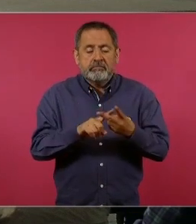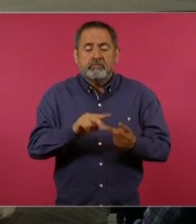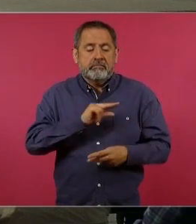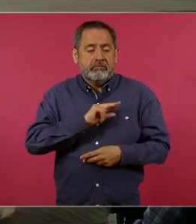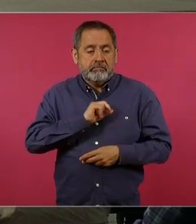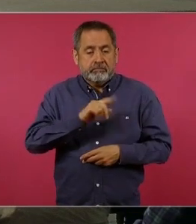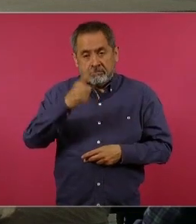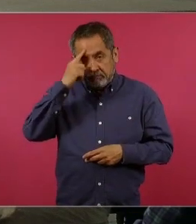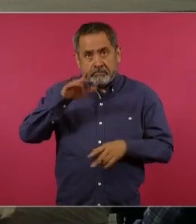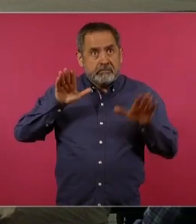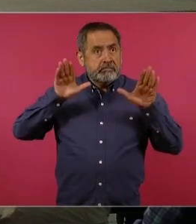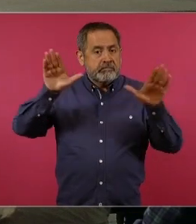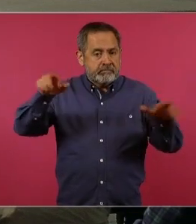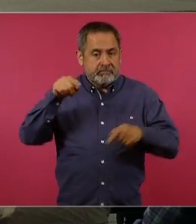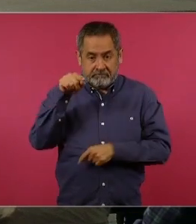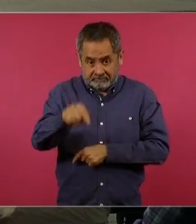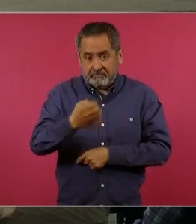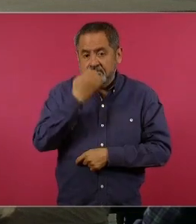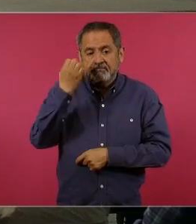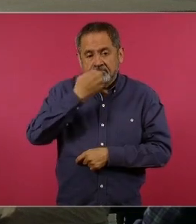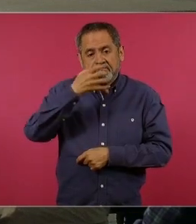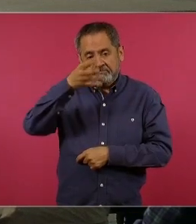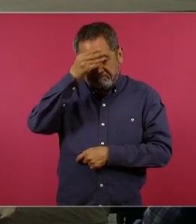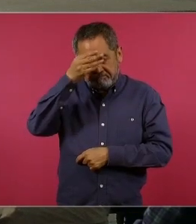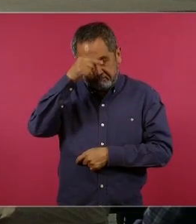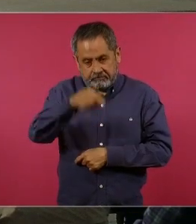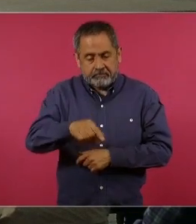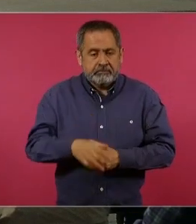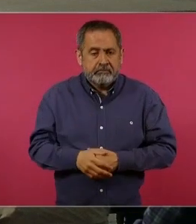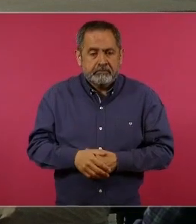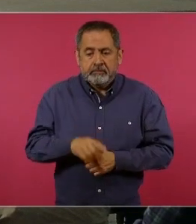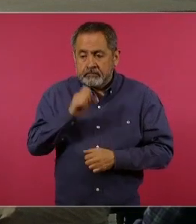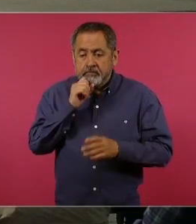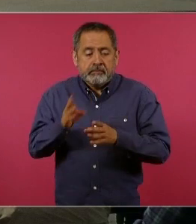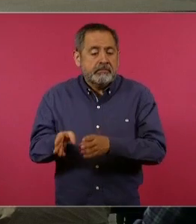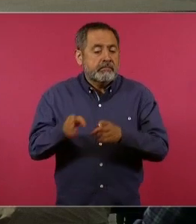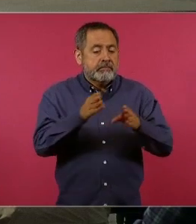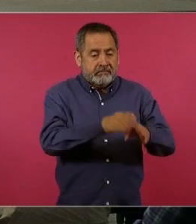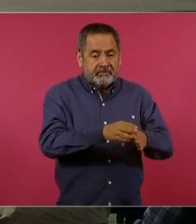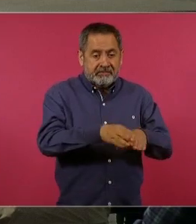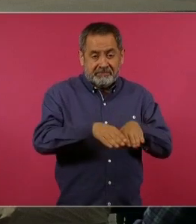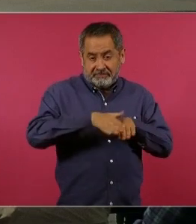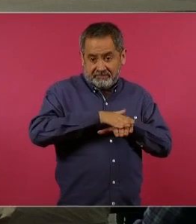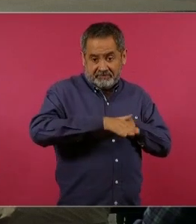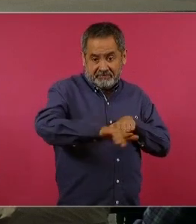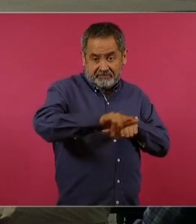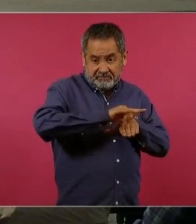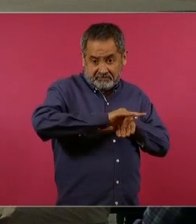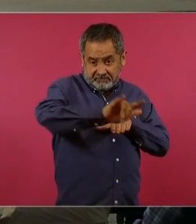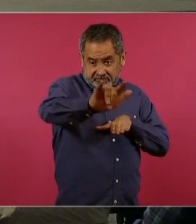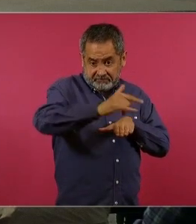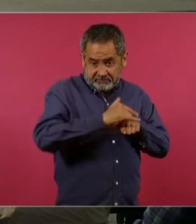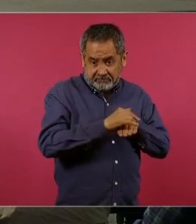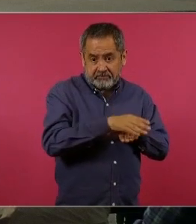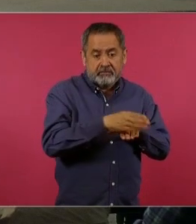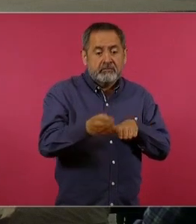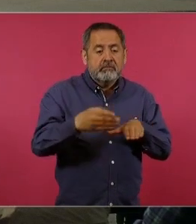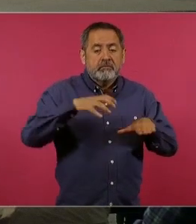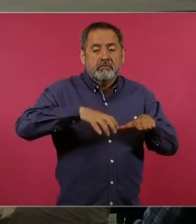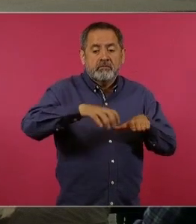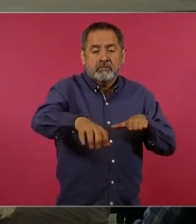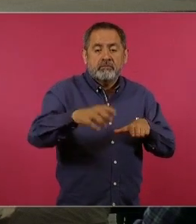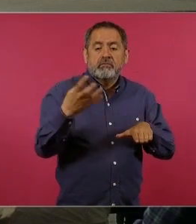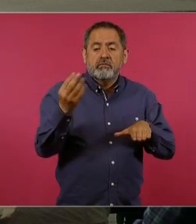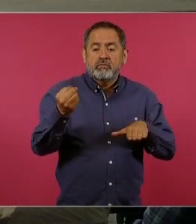Aérea. En la base aérea militar número 1 tenemos, además de la pista militar con su propia torre, 9 escuadrones